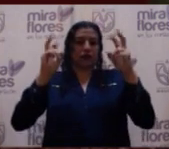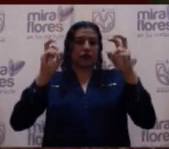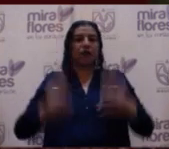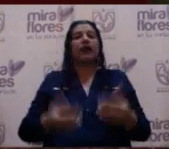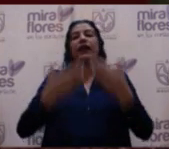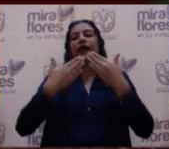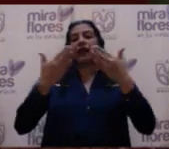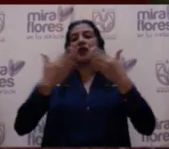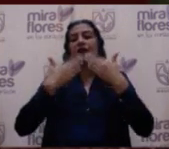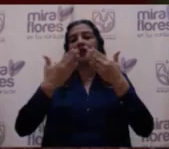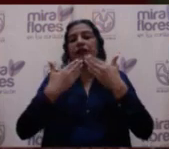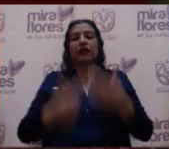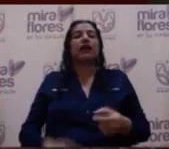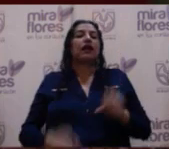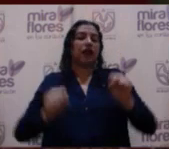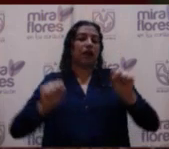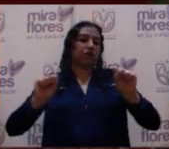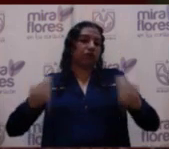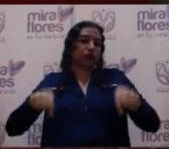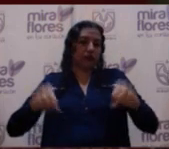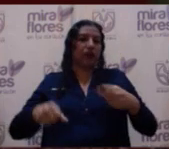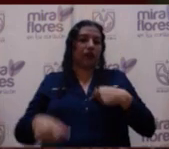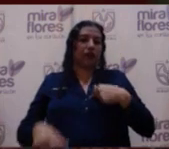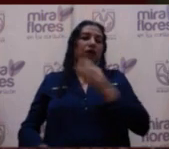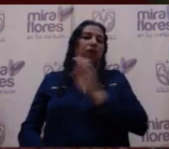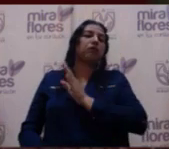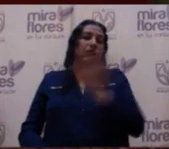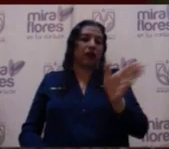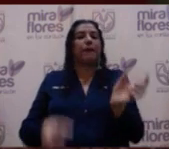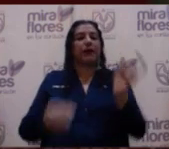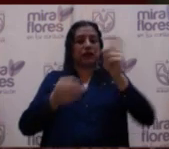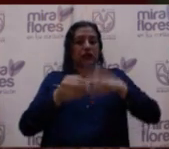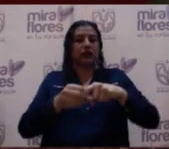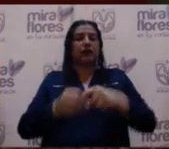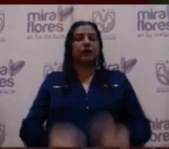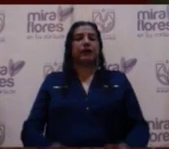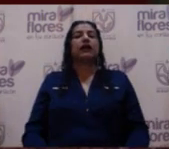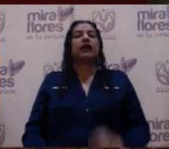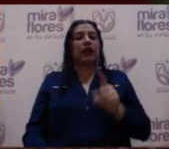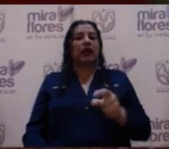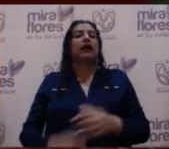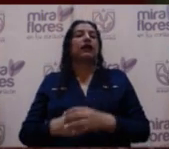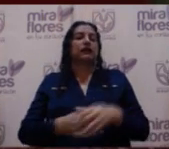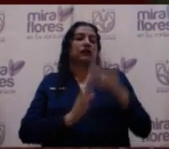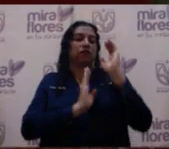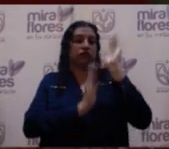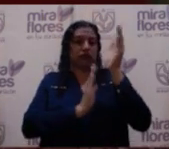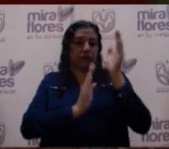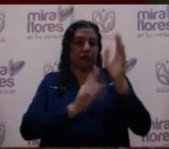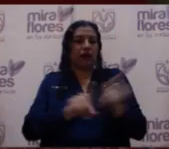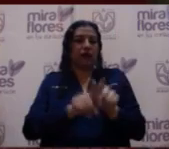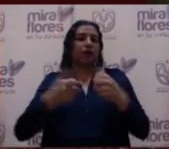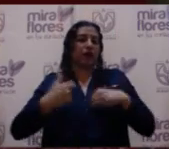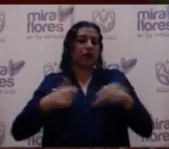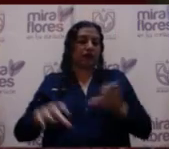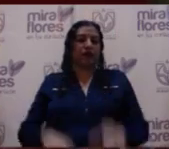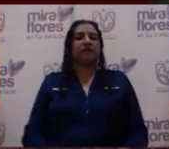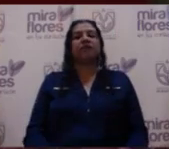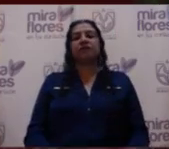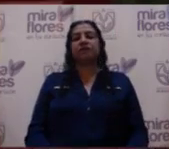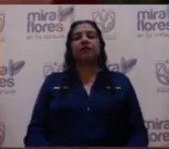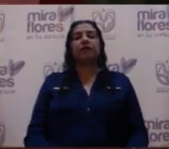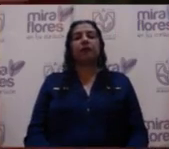y agradecer también la posibilidad de haber podido participar en este tipo de seminarios y actividades. Muy